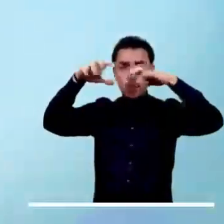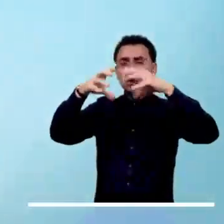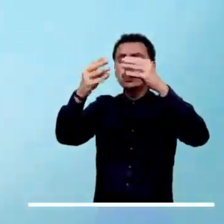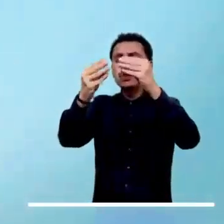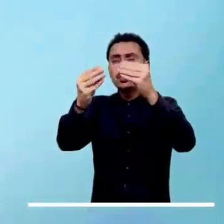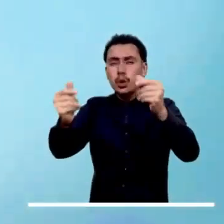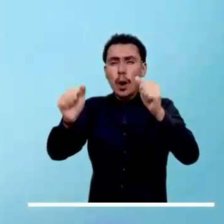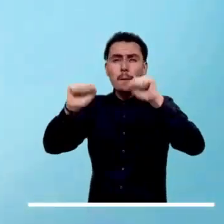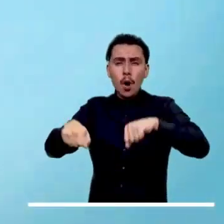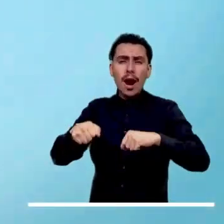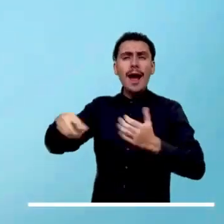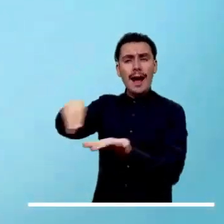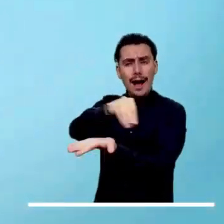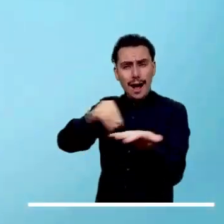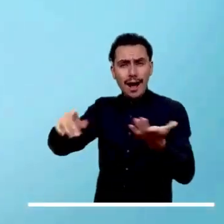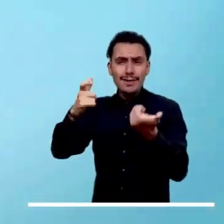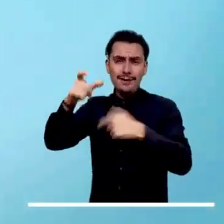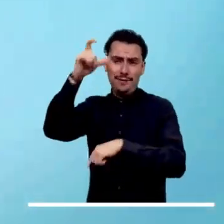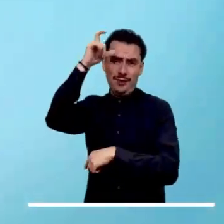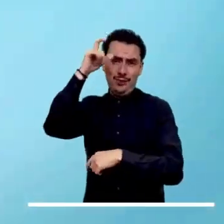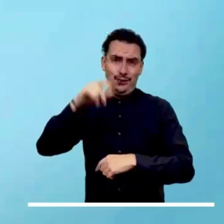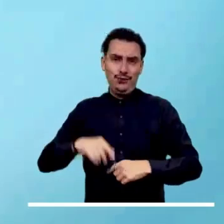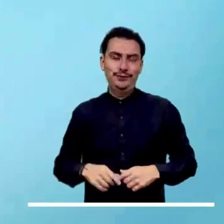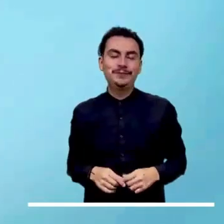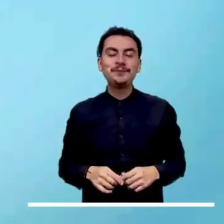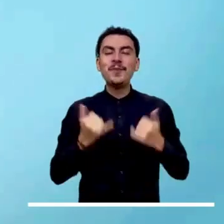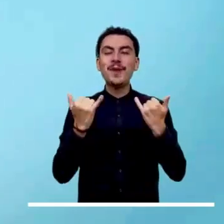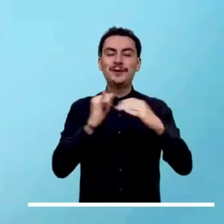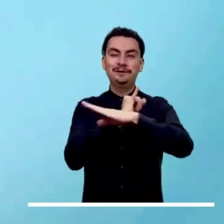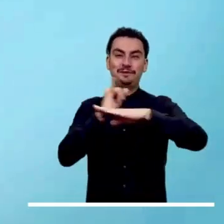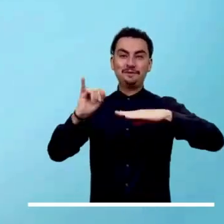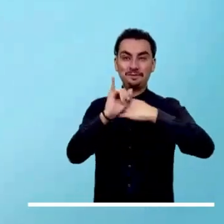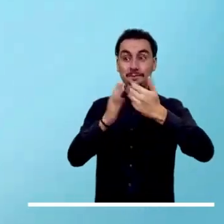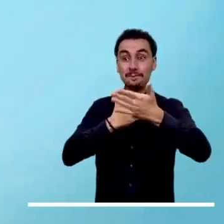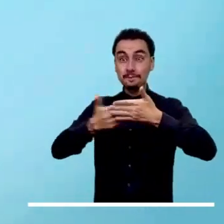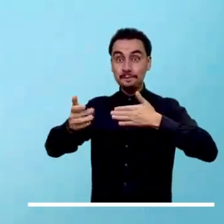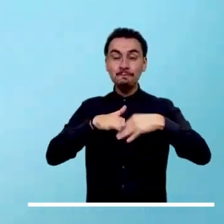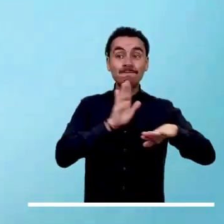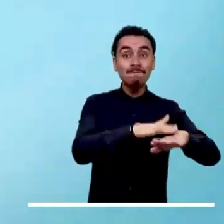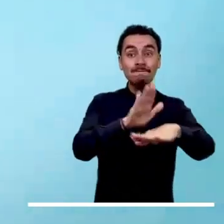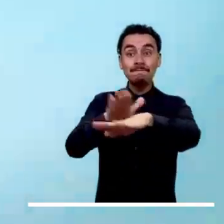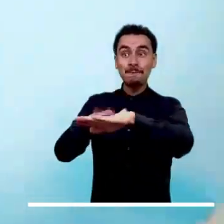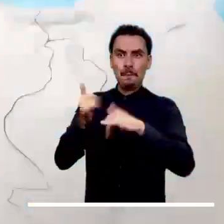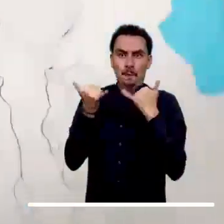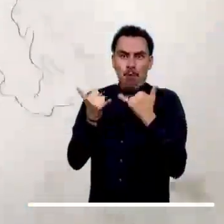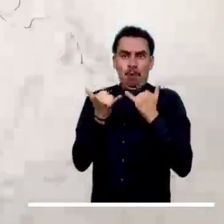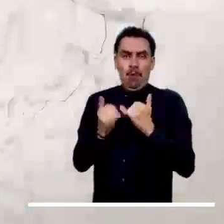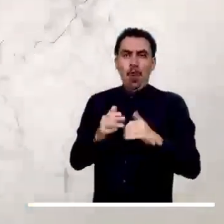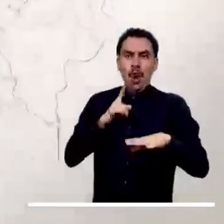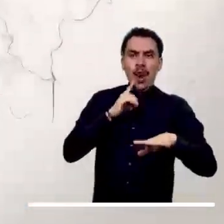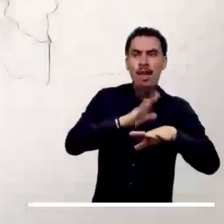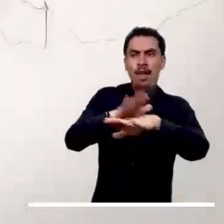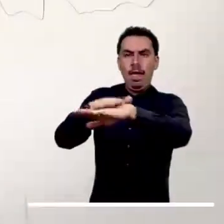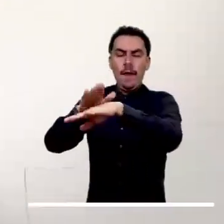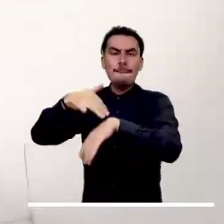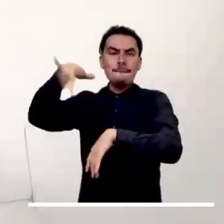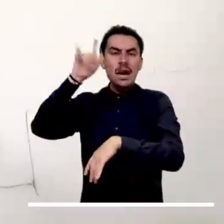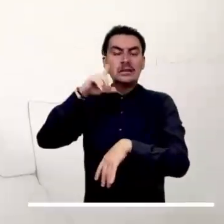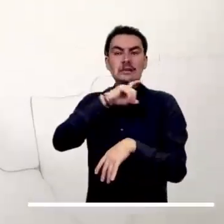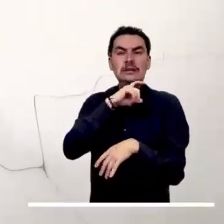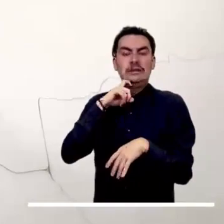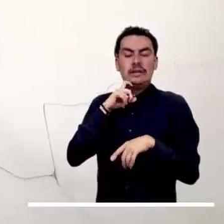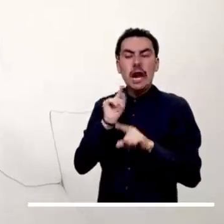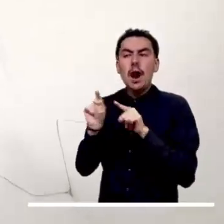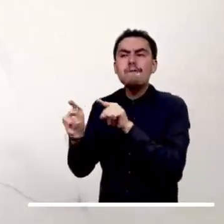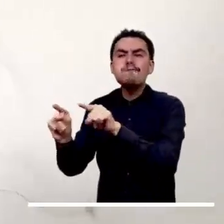Sobre las islas del archipiélago de San Andrés y Providencia se percibirá un cielo parcialmente nublado, sin que se esperen precipitaciones.